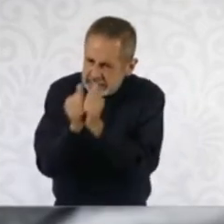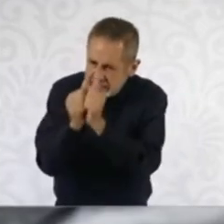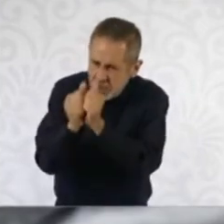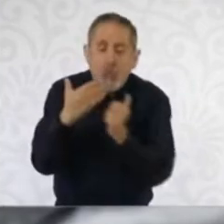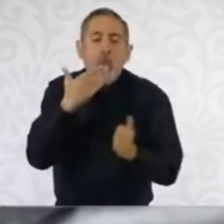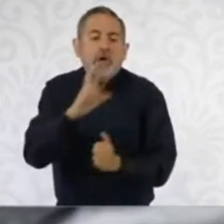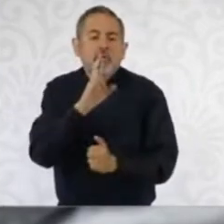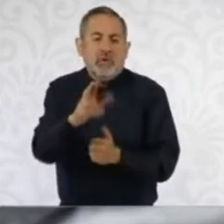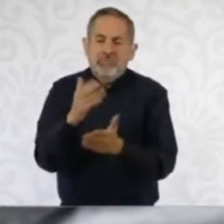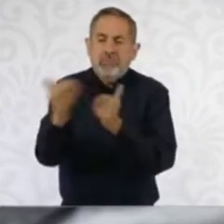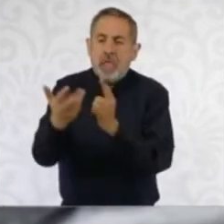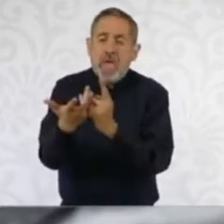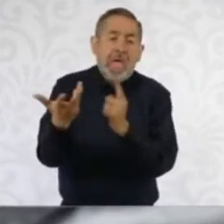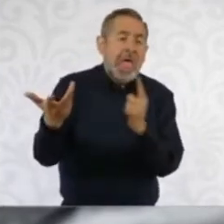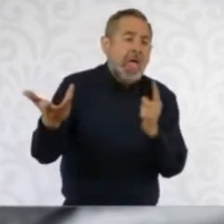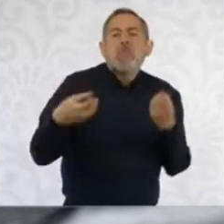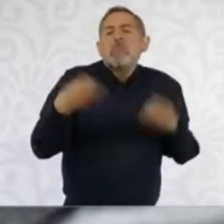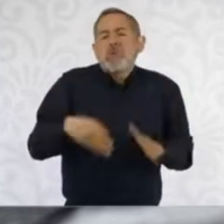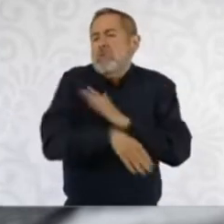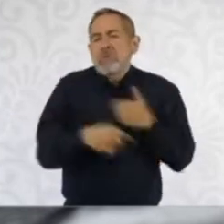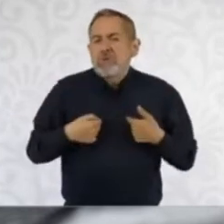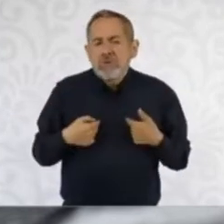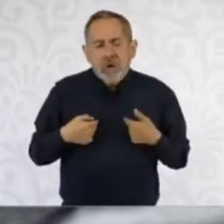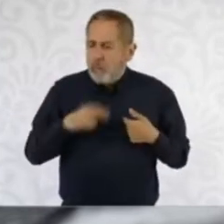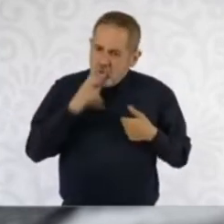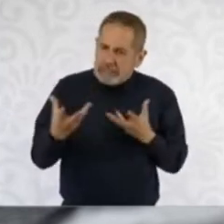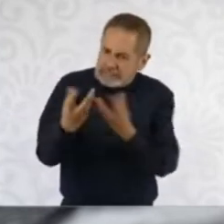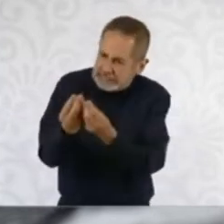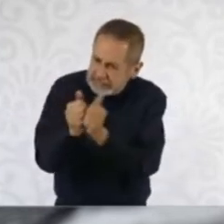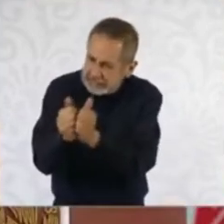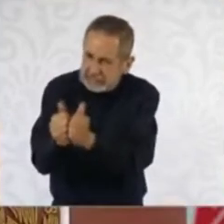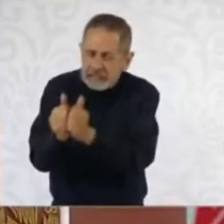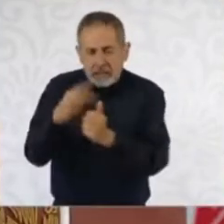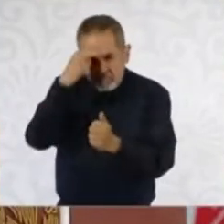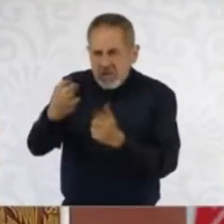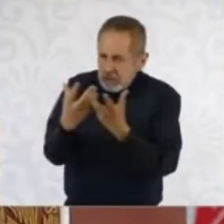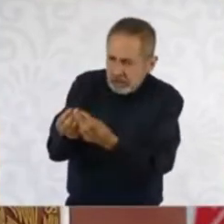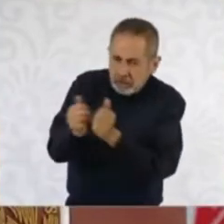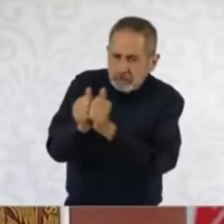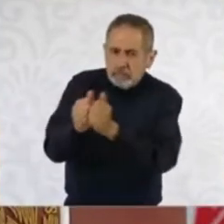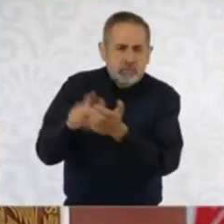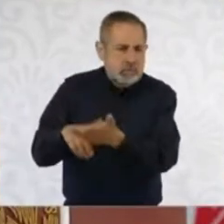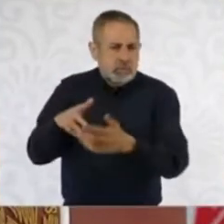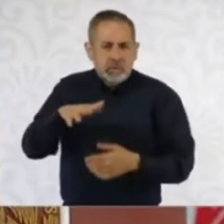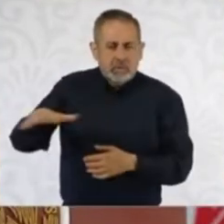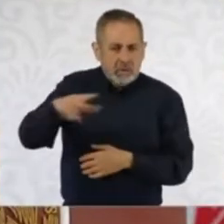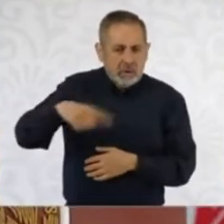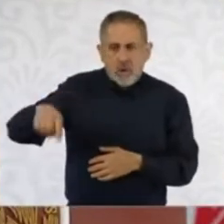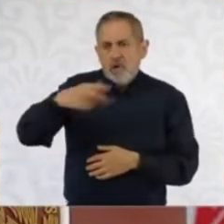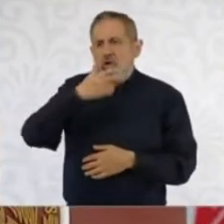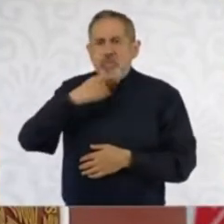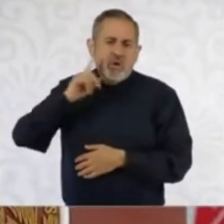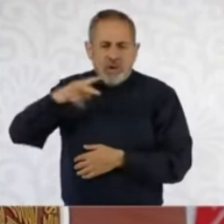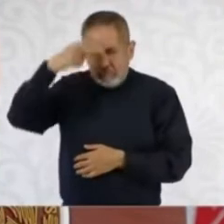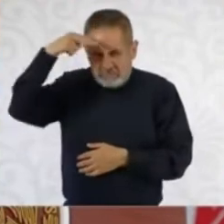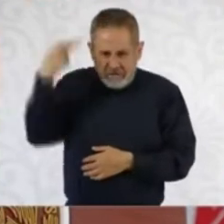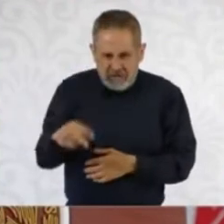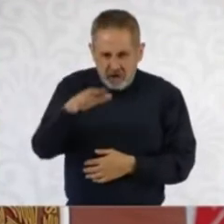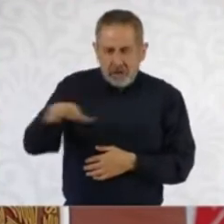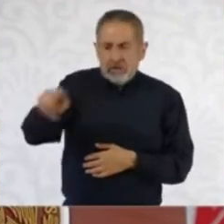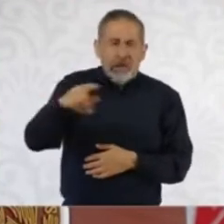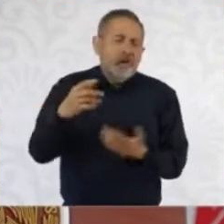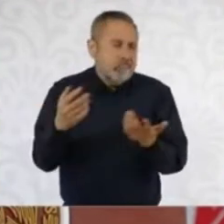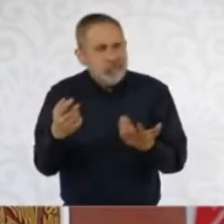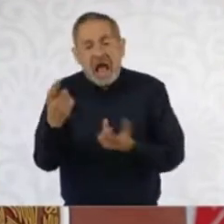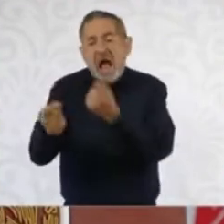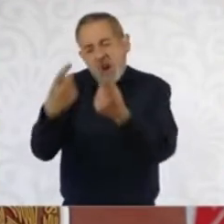resultados. Y lo que México tiene, a pesar de muchos mexicanos y mexicanas que les gusta hablar mal